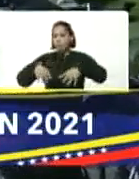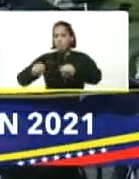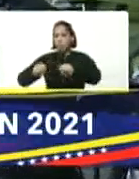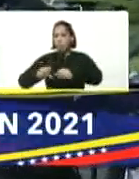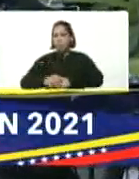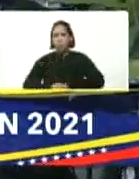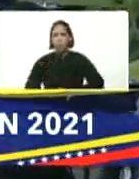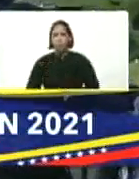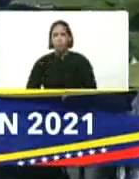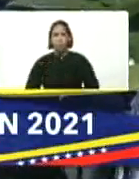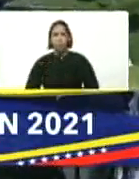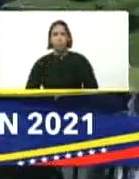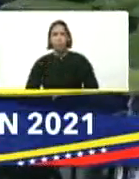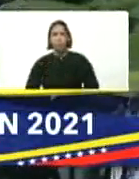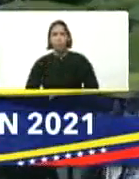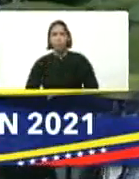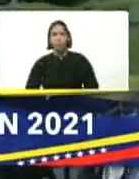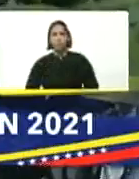El